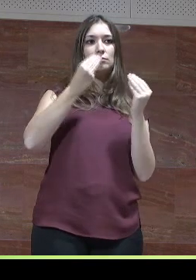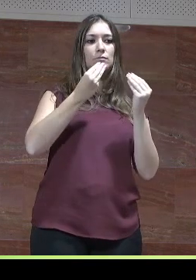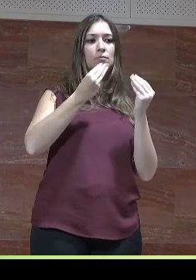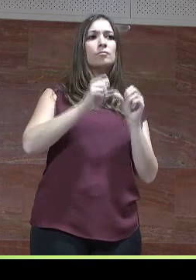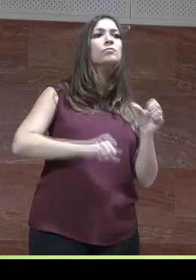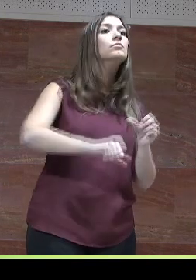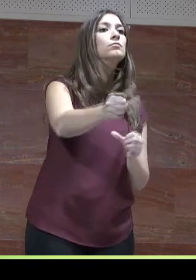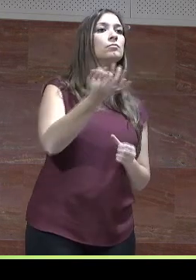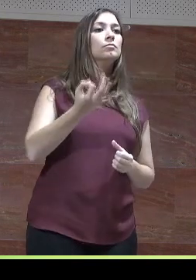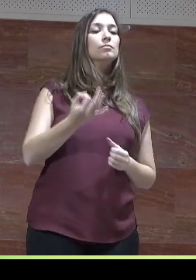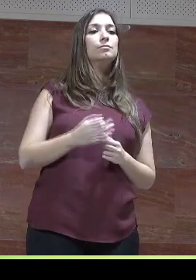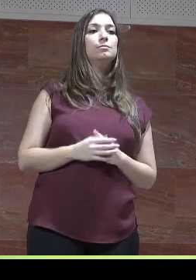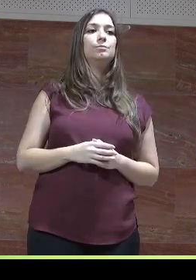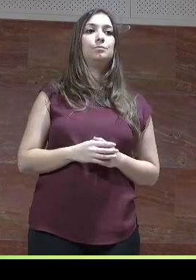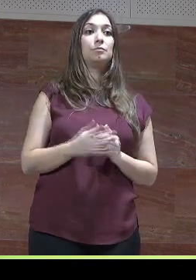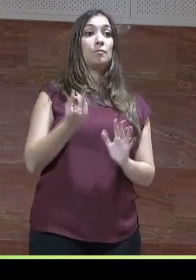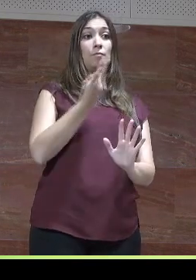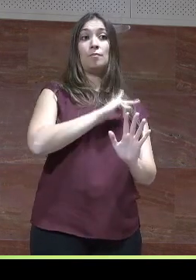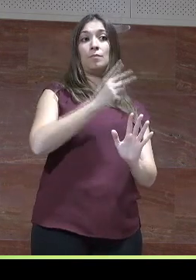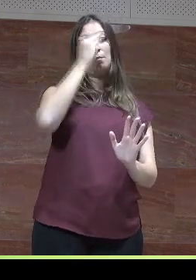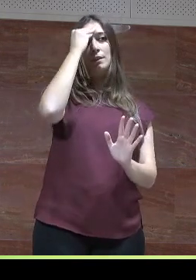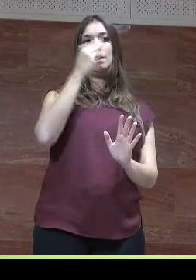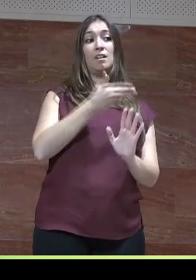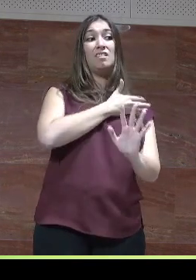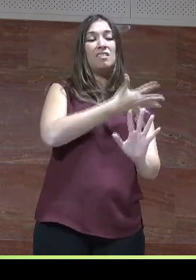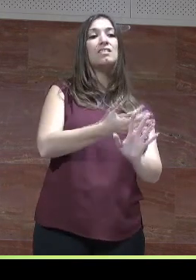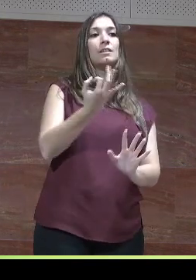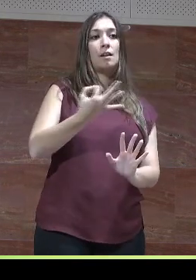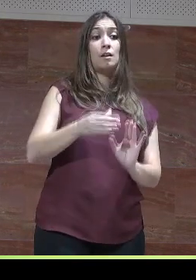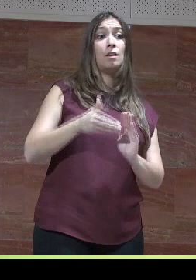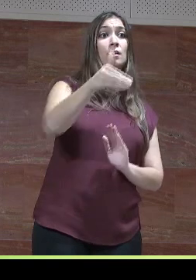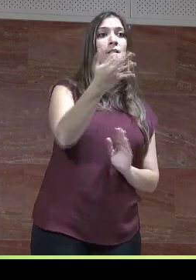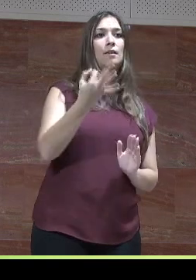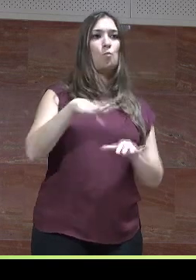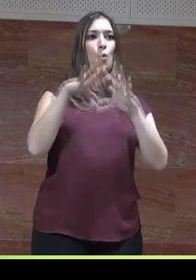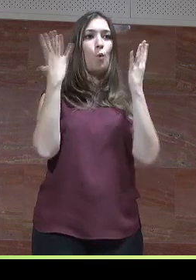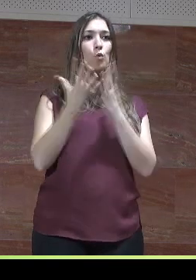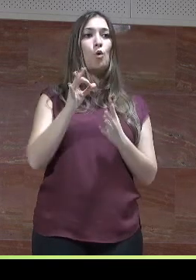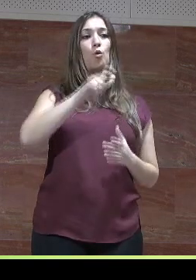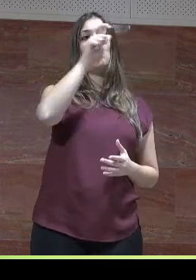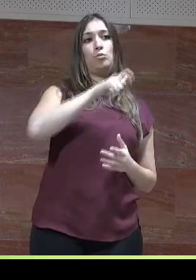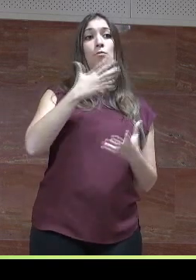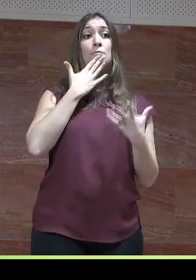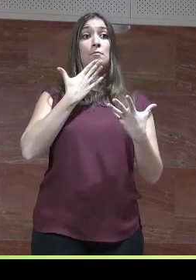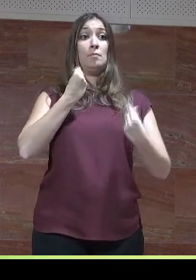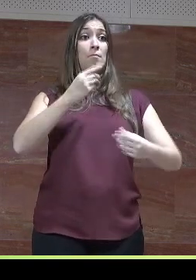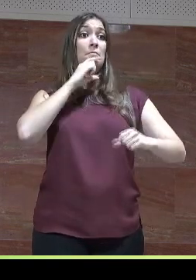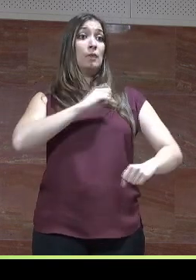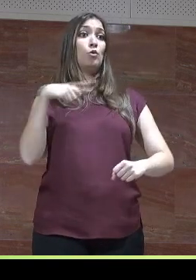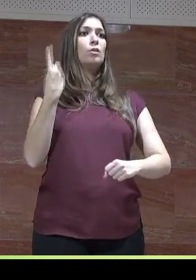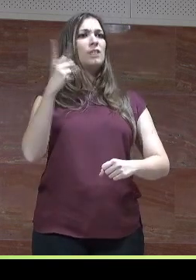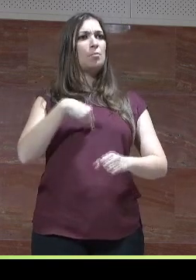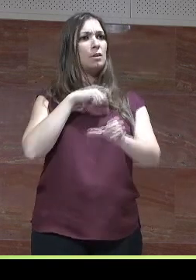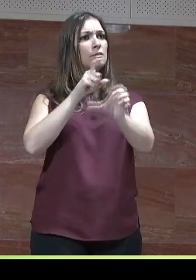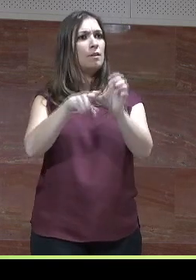traído hasta aquí y hacia dónde vamos y hacia dónde queremos ir. Es decir, qué mundo queremos. Las personas mayores también lo tenemos que